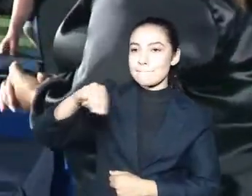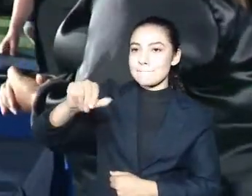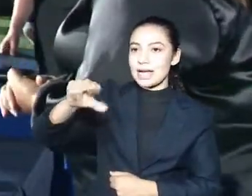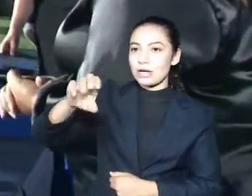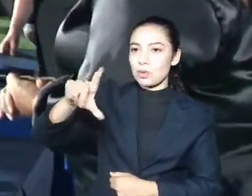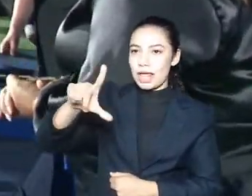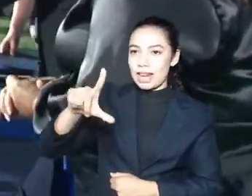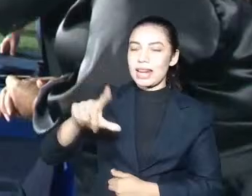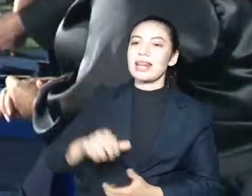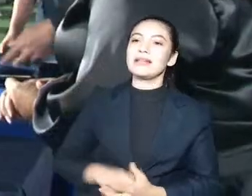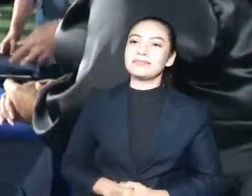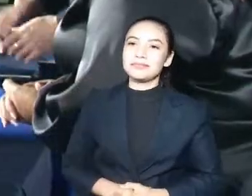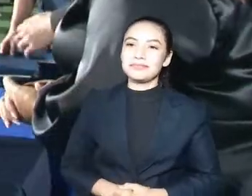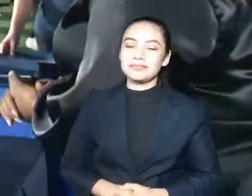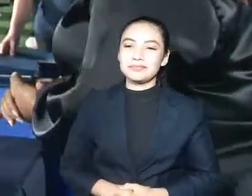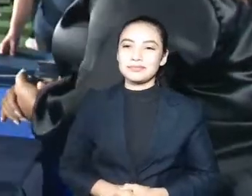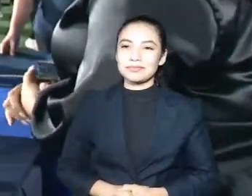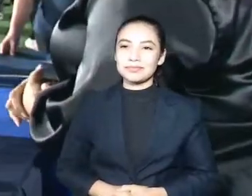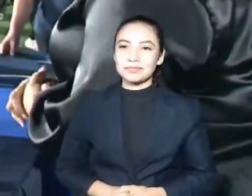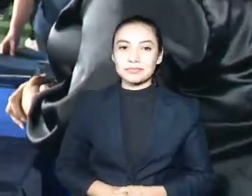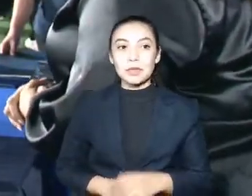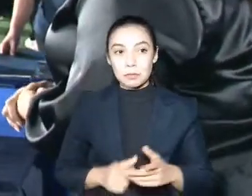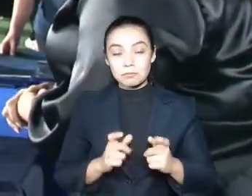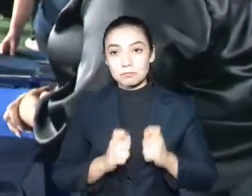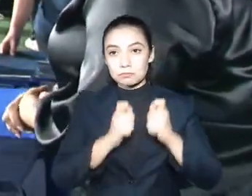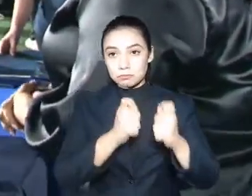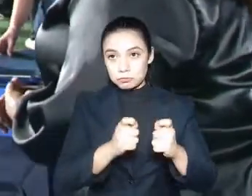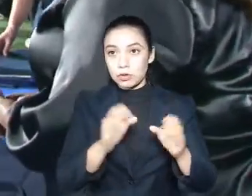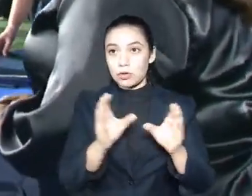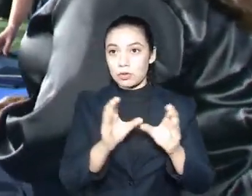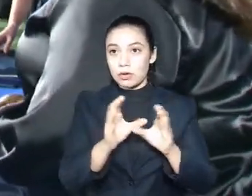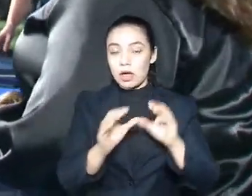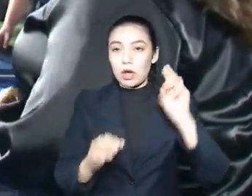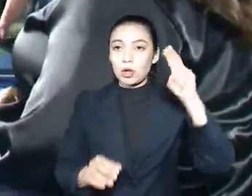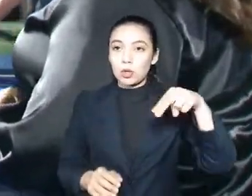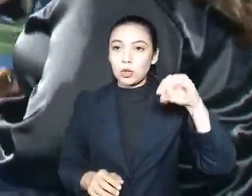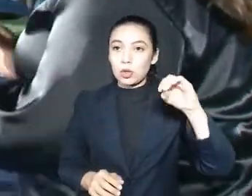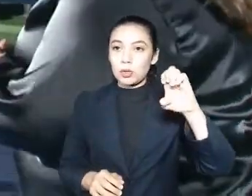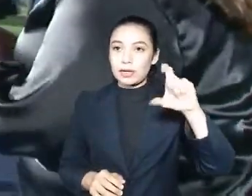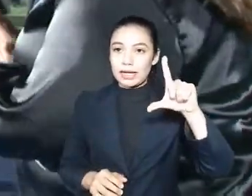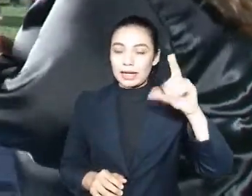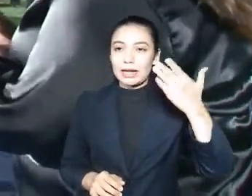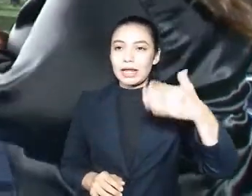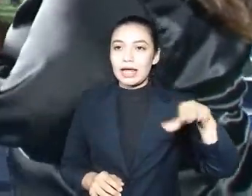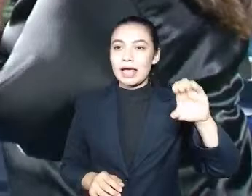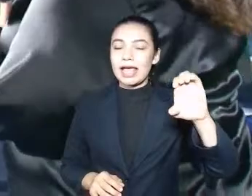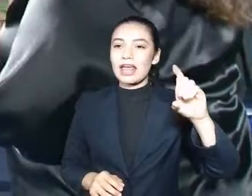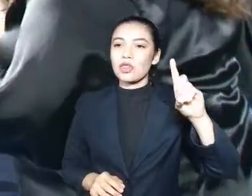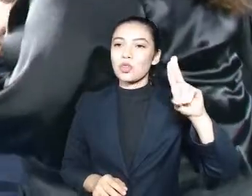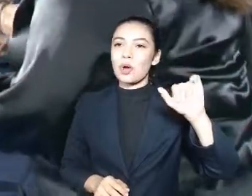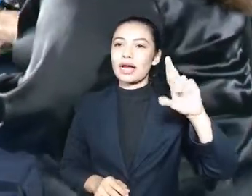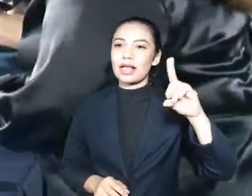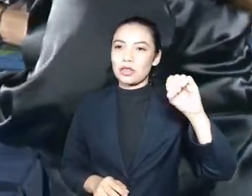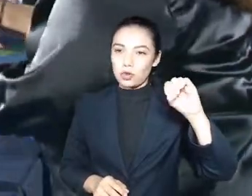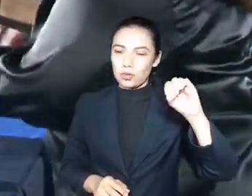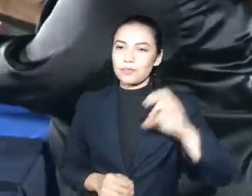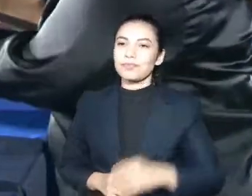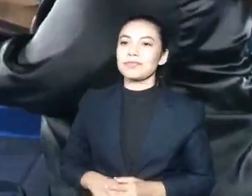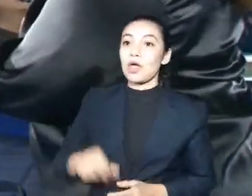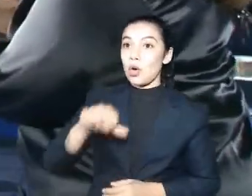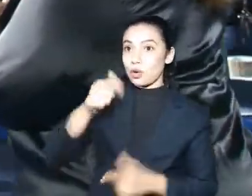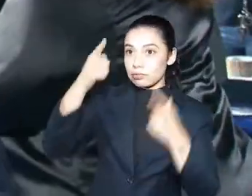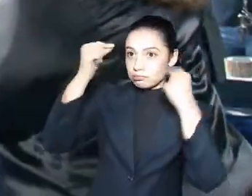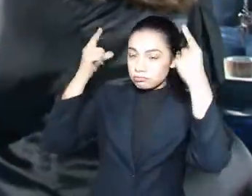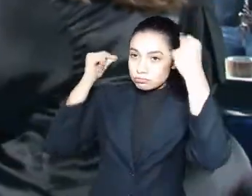Limón. Recibe su reconocimiento Noel Eduardo Cota Ruelas. Otra de nuestras graduantes es